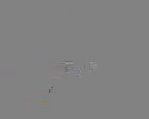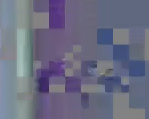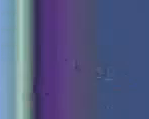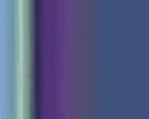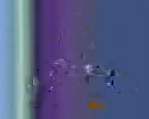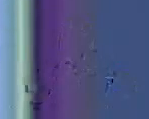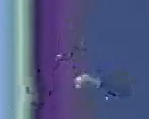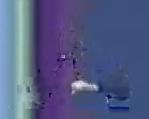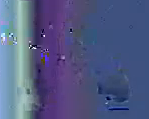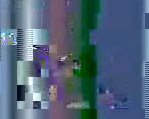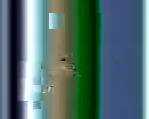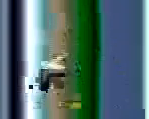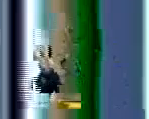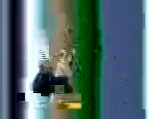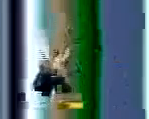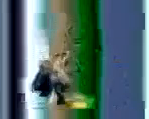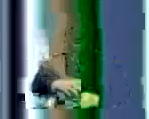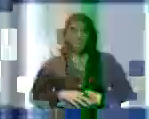movimiento Somos Venezuela,